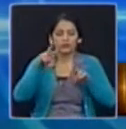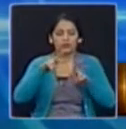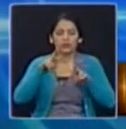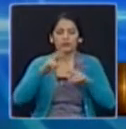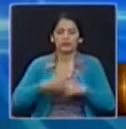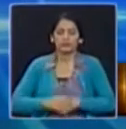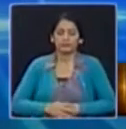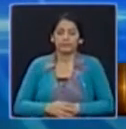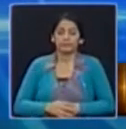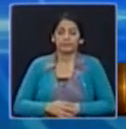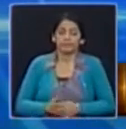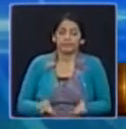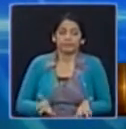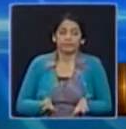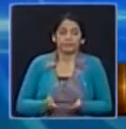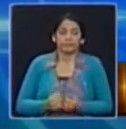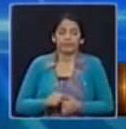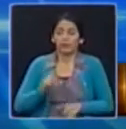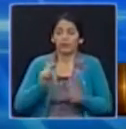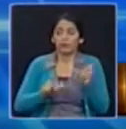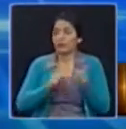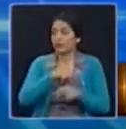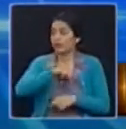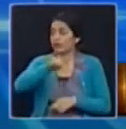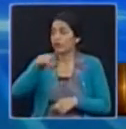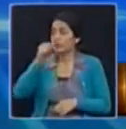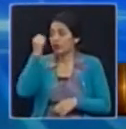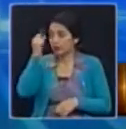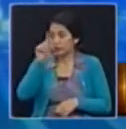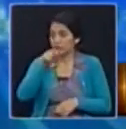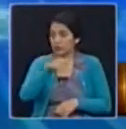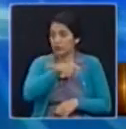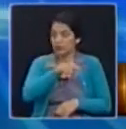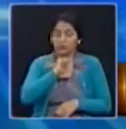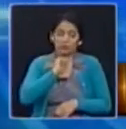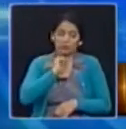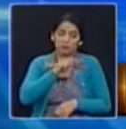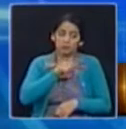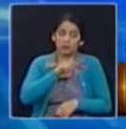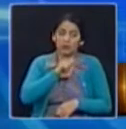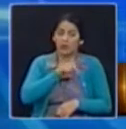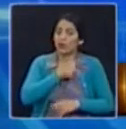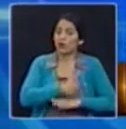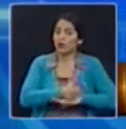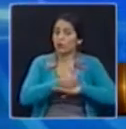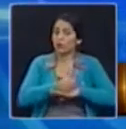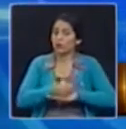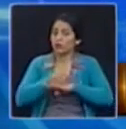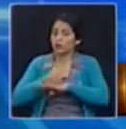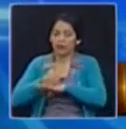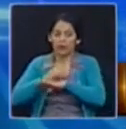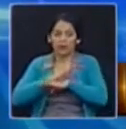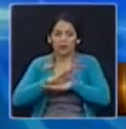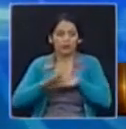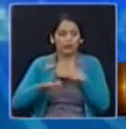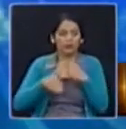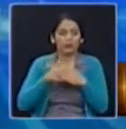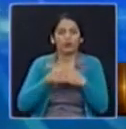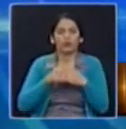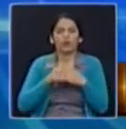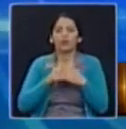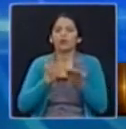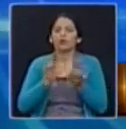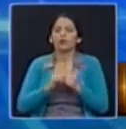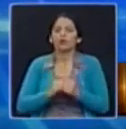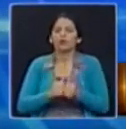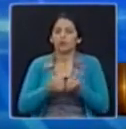en señalar que en la institucionalidad, cómo esta inclusive se